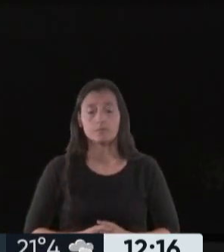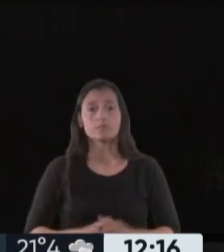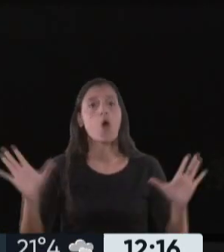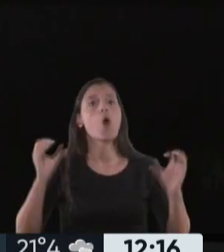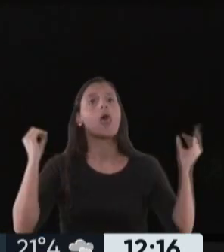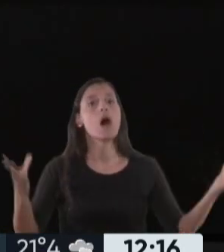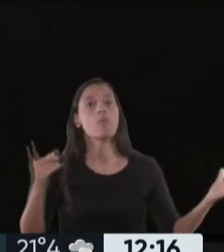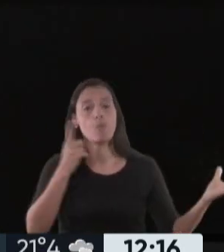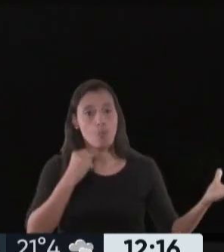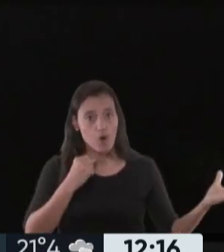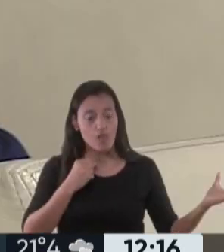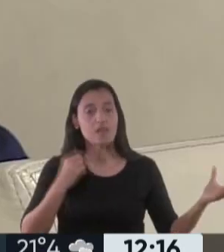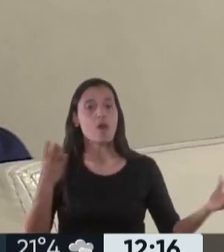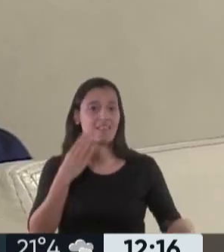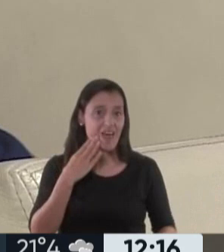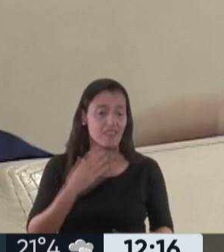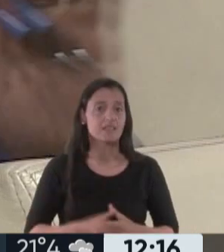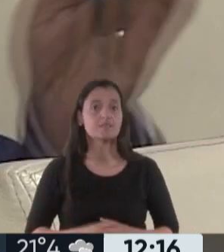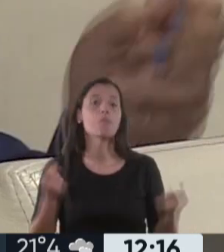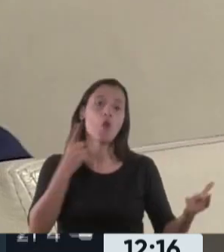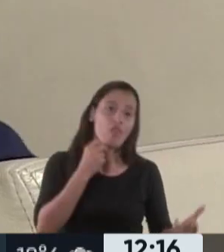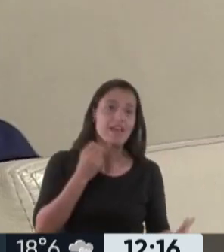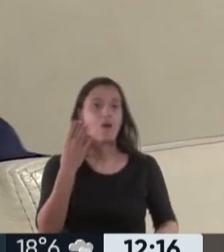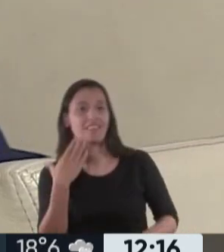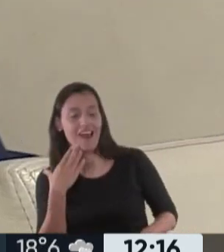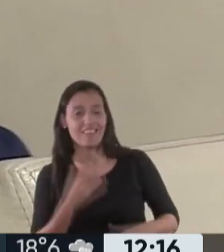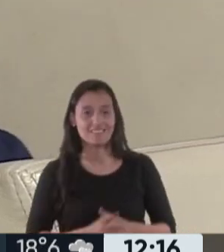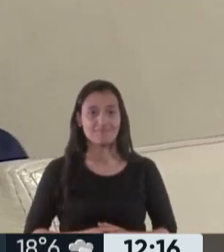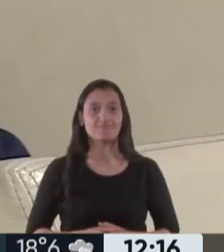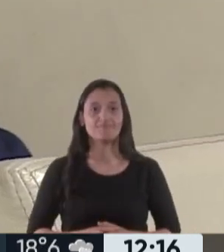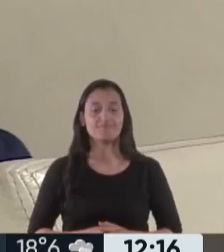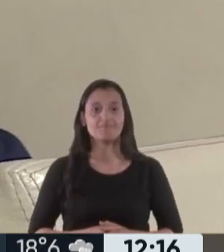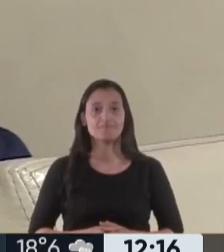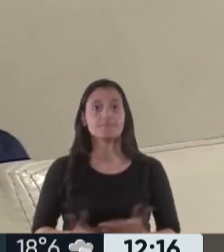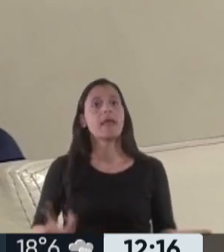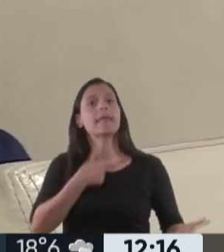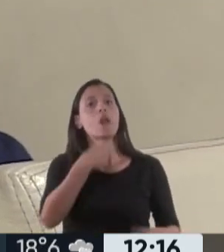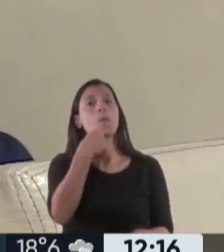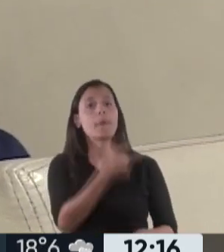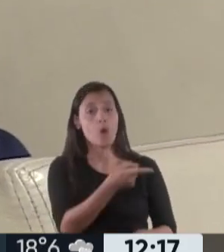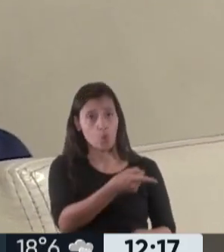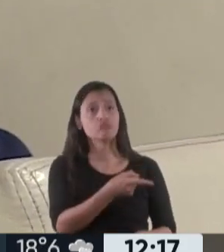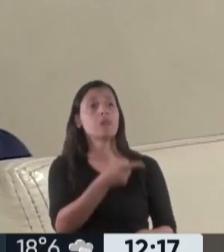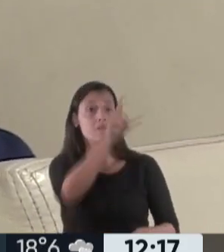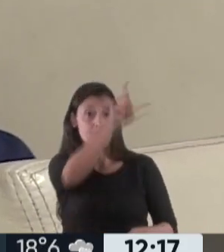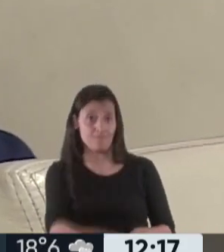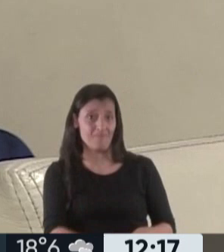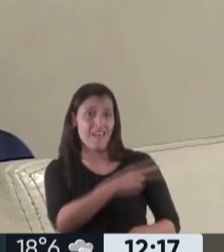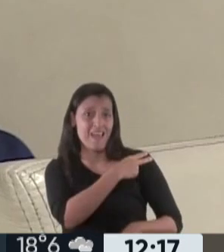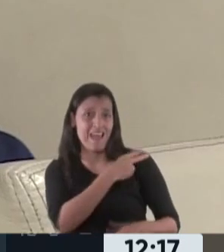Hola, ¿qué tal? Buenas tardes, ya buenos días, buenas tardes. Quería consultarlo, jefe de